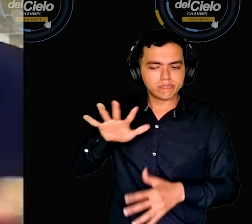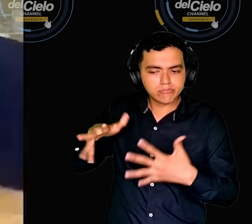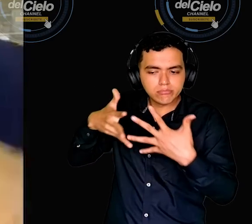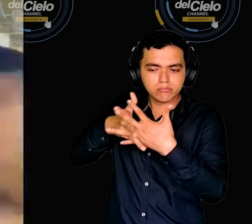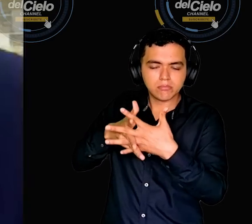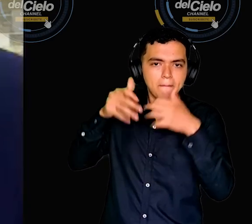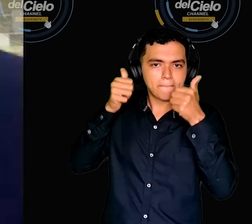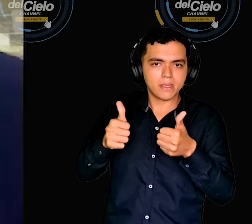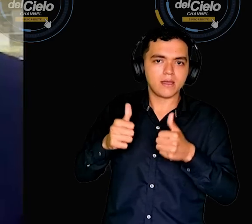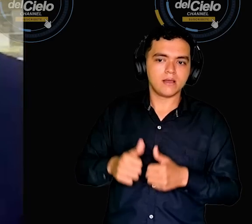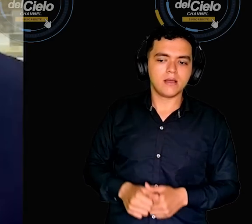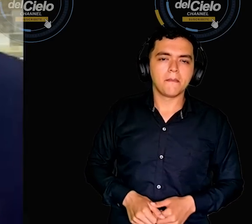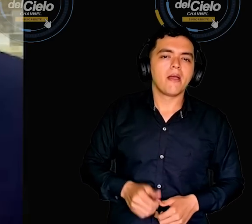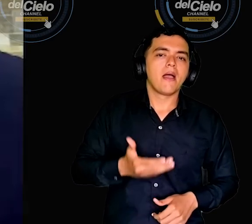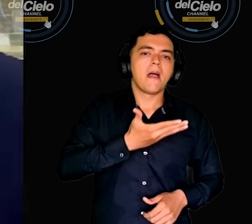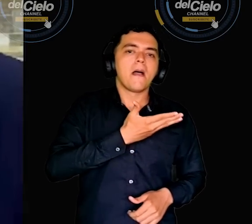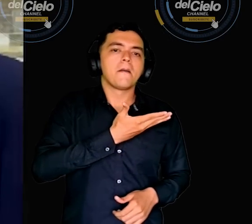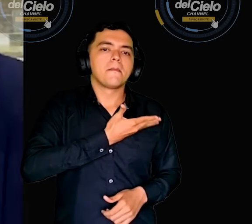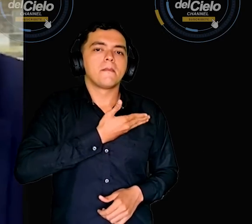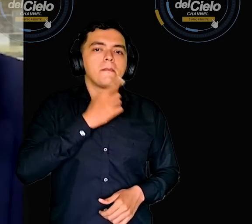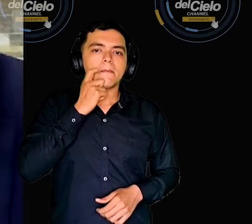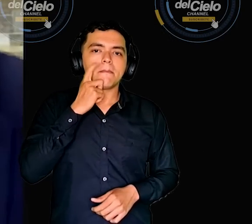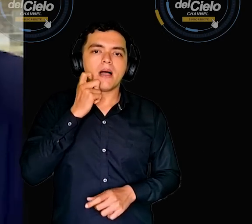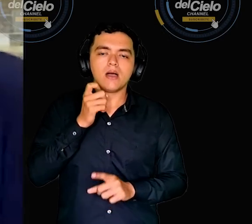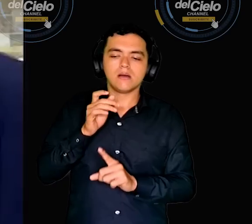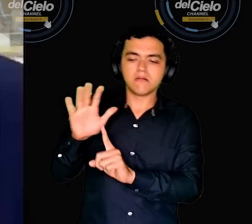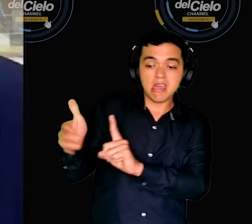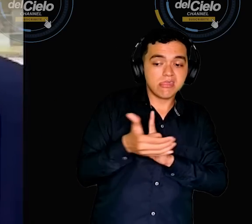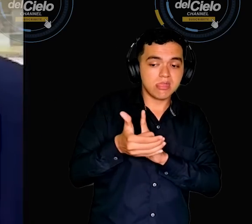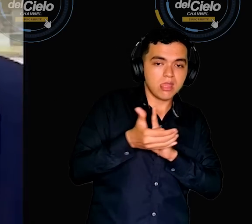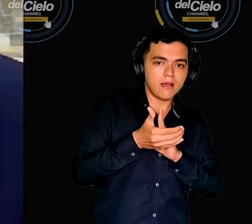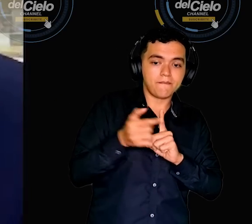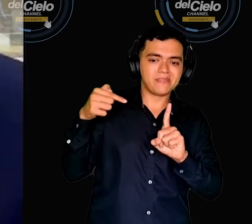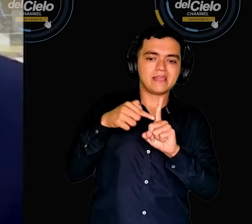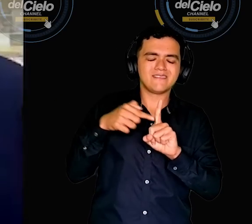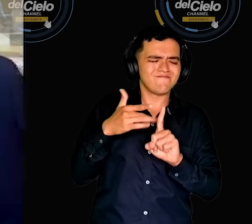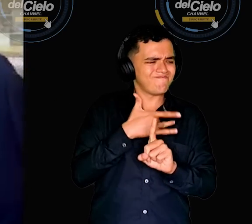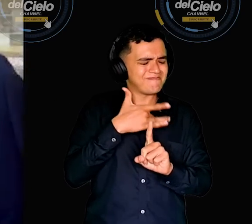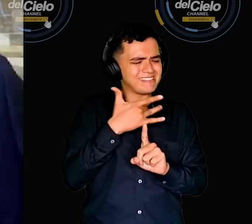vecino. Pero los niños así, pero se va ampliando el patio del vecino.